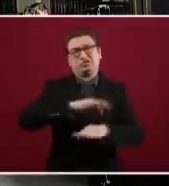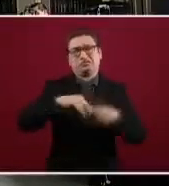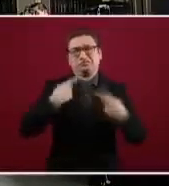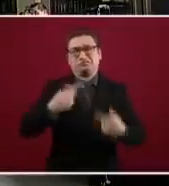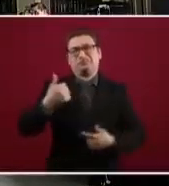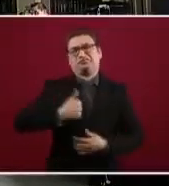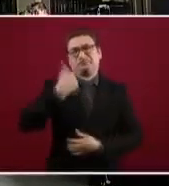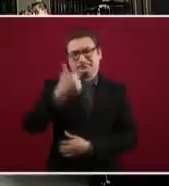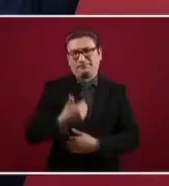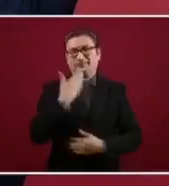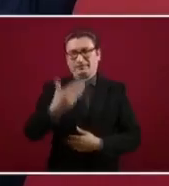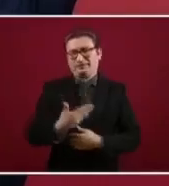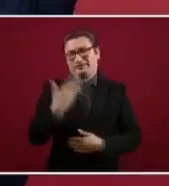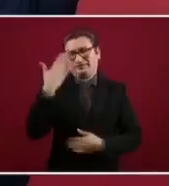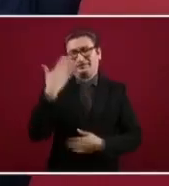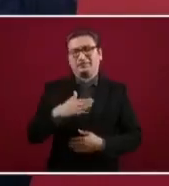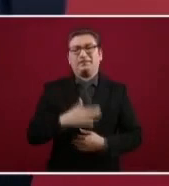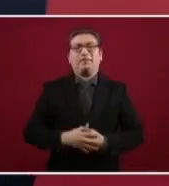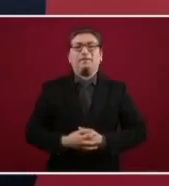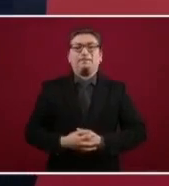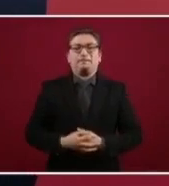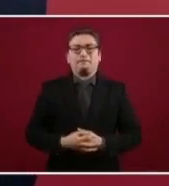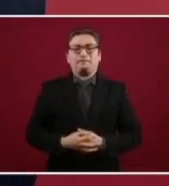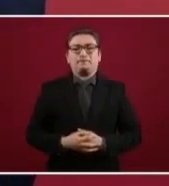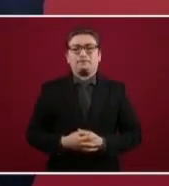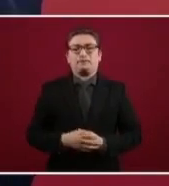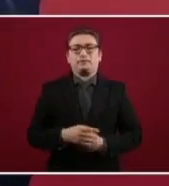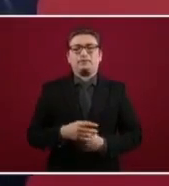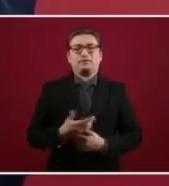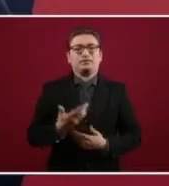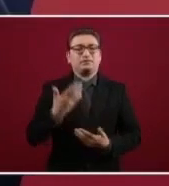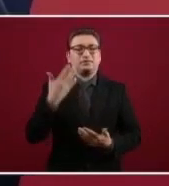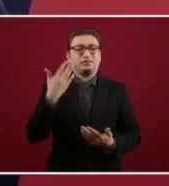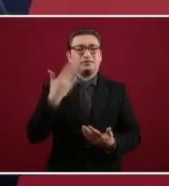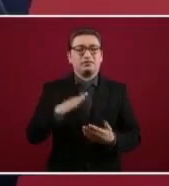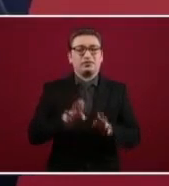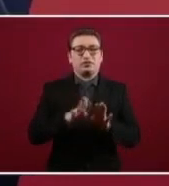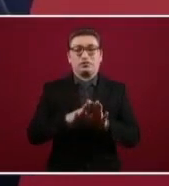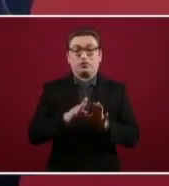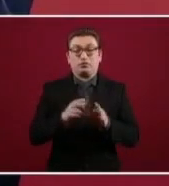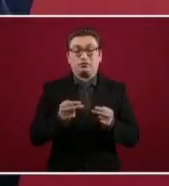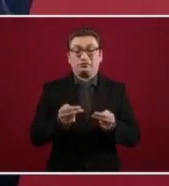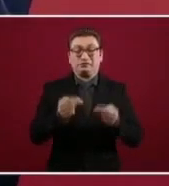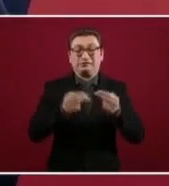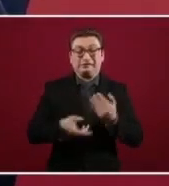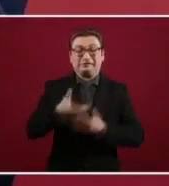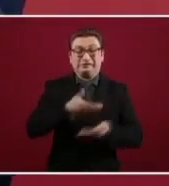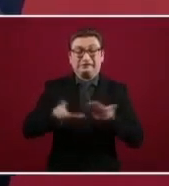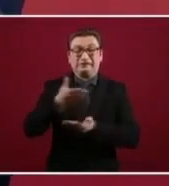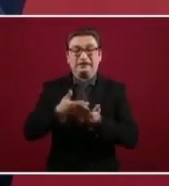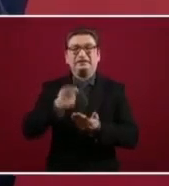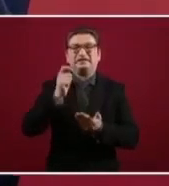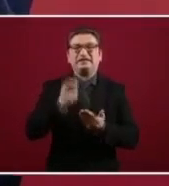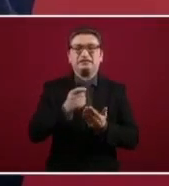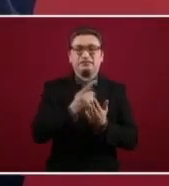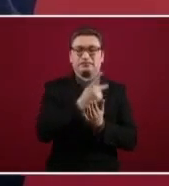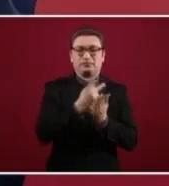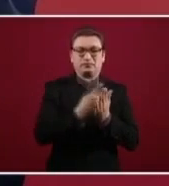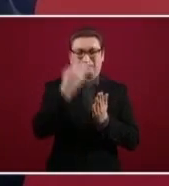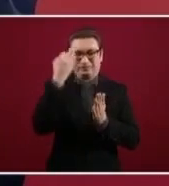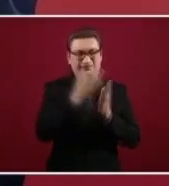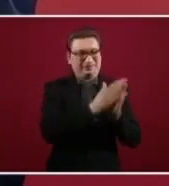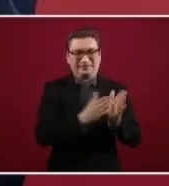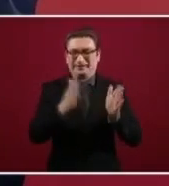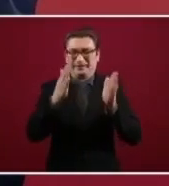a pocas horas de iniciar la fiesta comercial más grande de méxico el buen fin